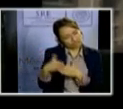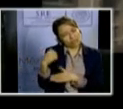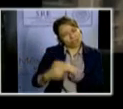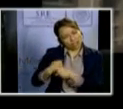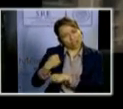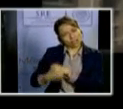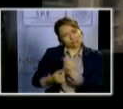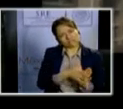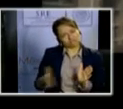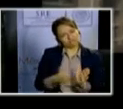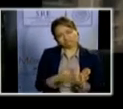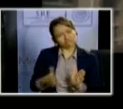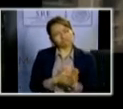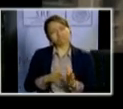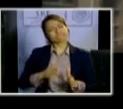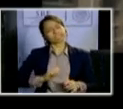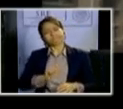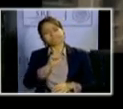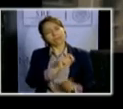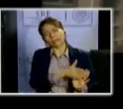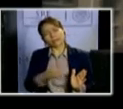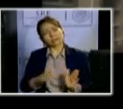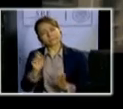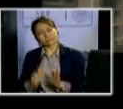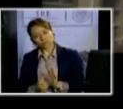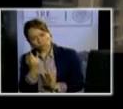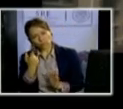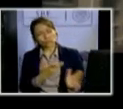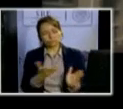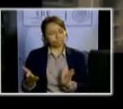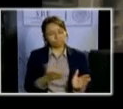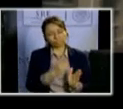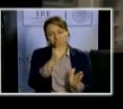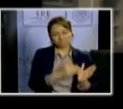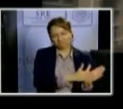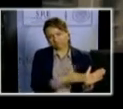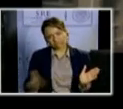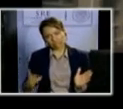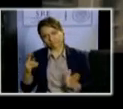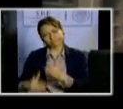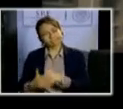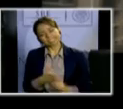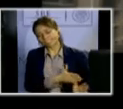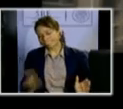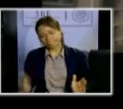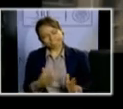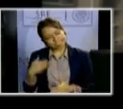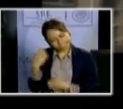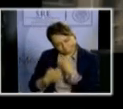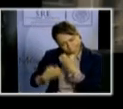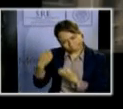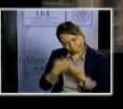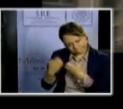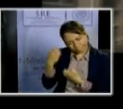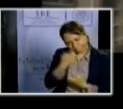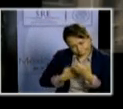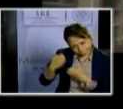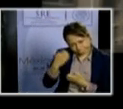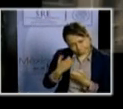siglo XX, la mitad del siglo XX y lo que va del siglo XXI, no ha habido un cambio de tendencia en las emisiones de gases de efecto invernadero, y la